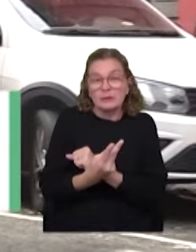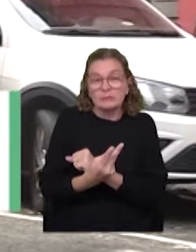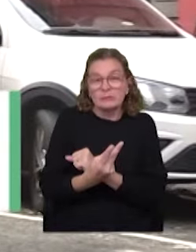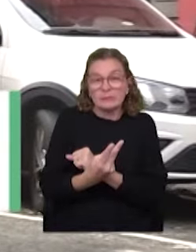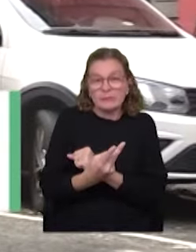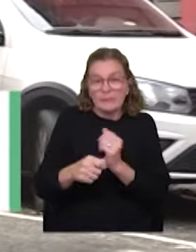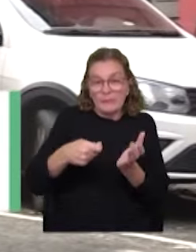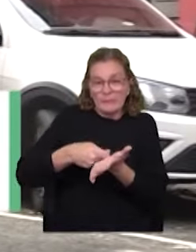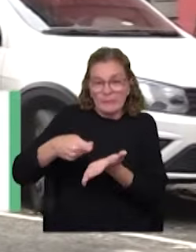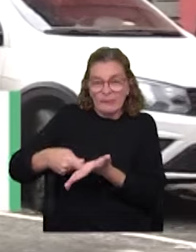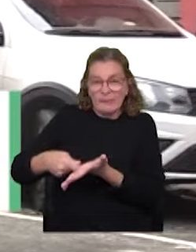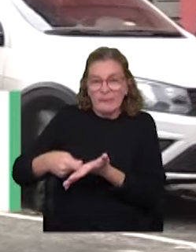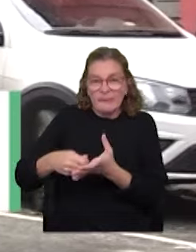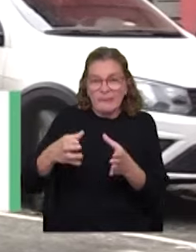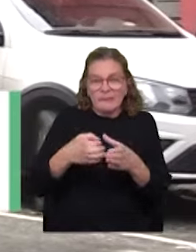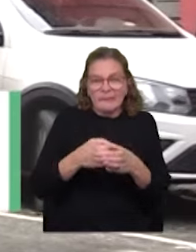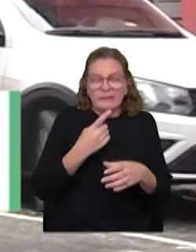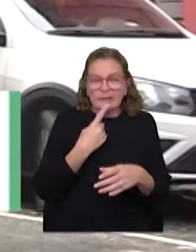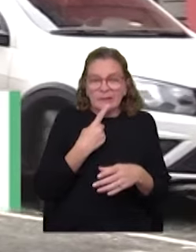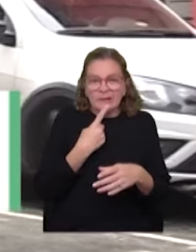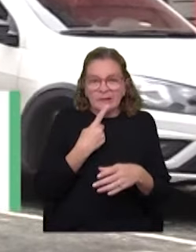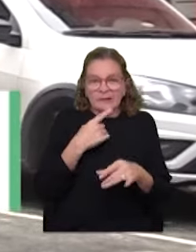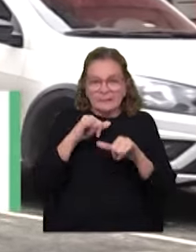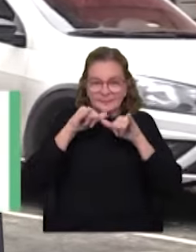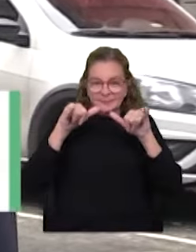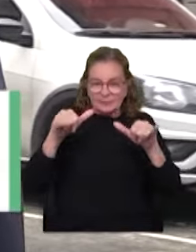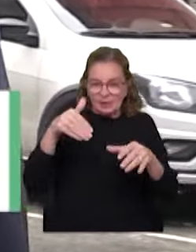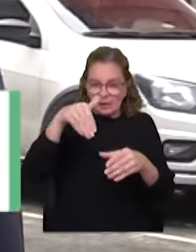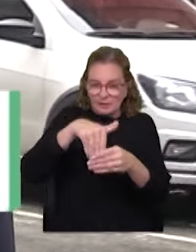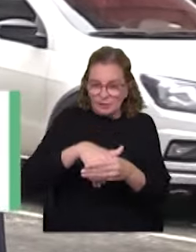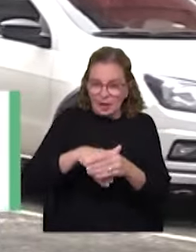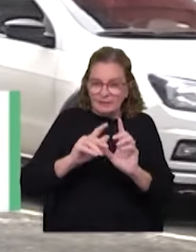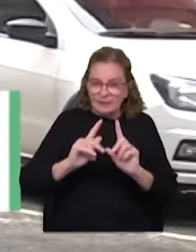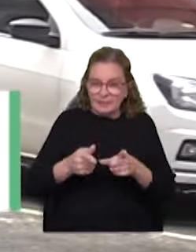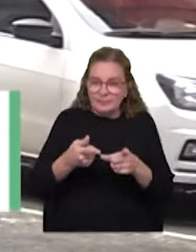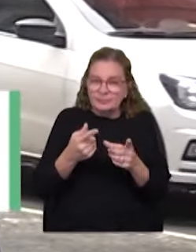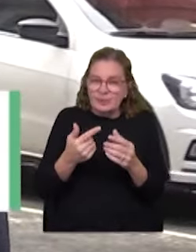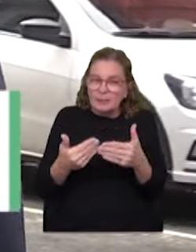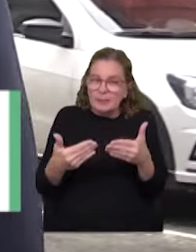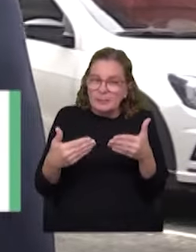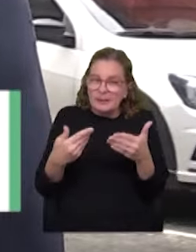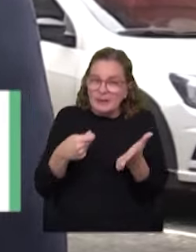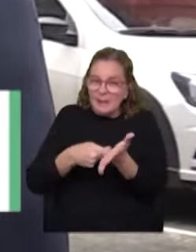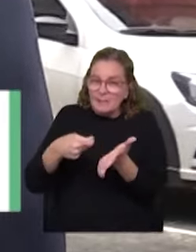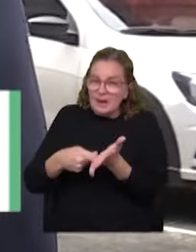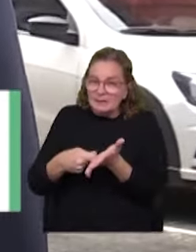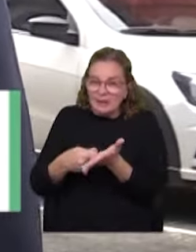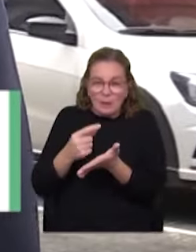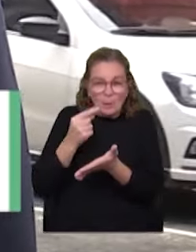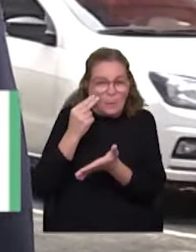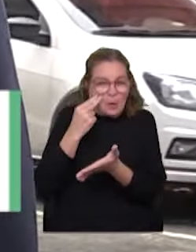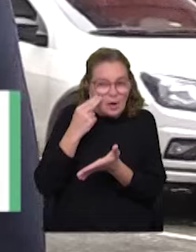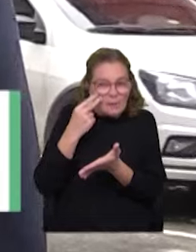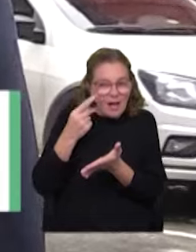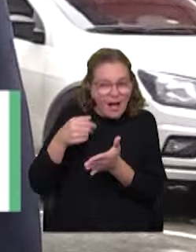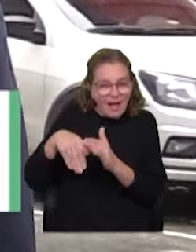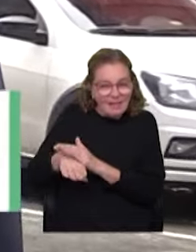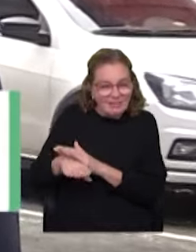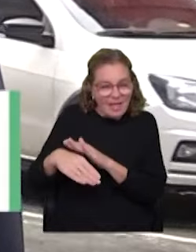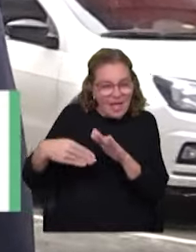de las finanzas de los partidos políticos y de las campañas electorales para impedir que dinero del crimen organizado